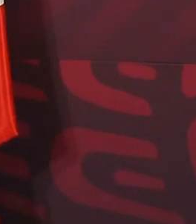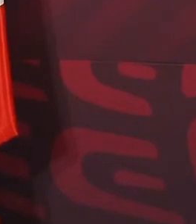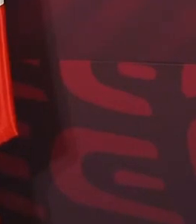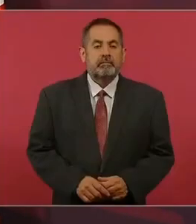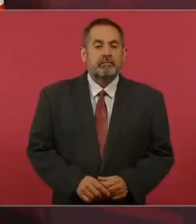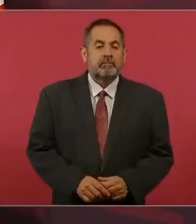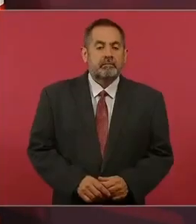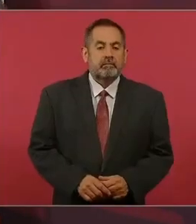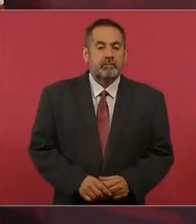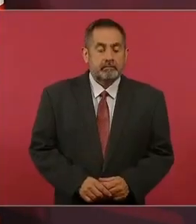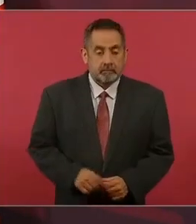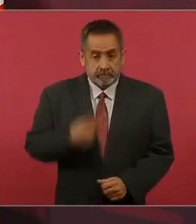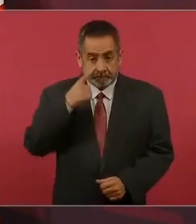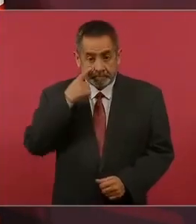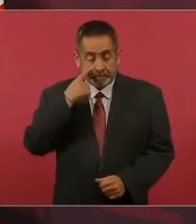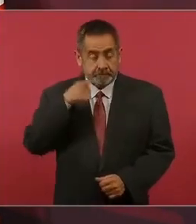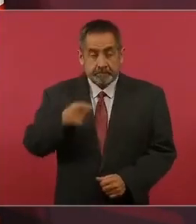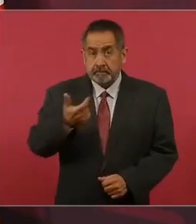Porque imagínense